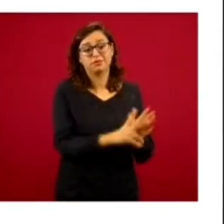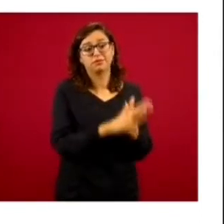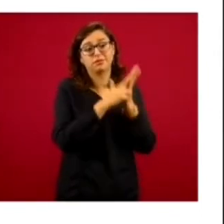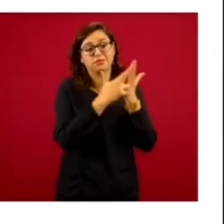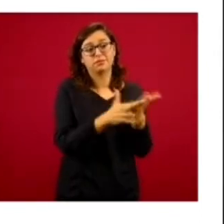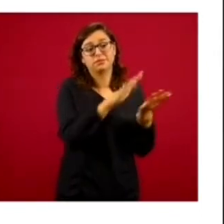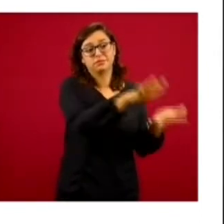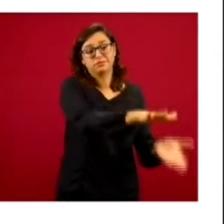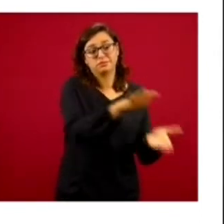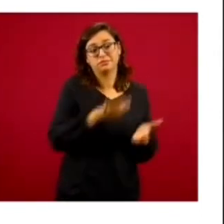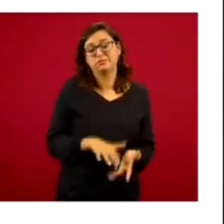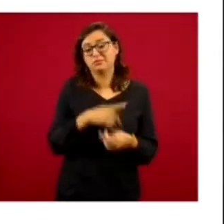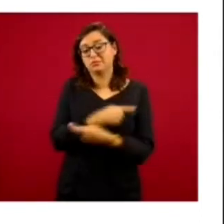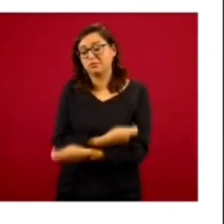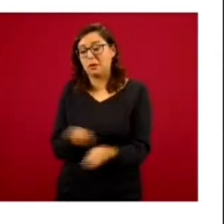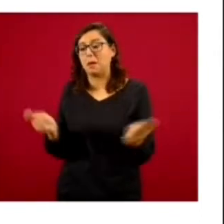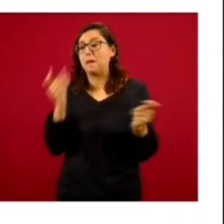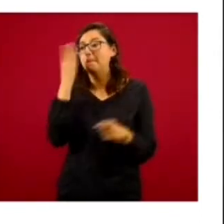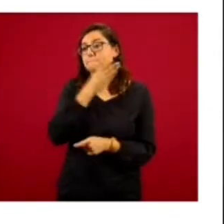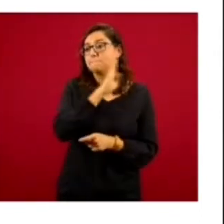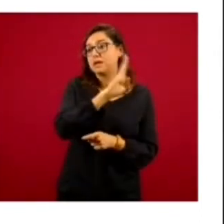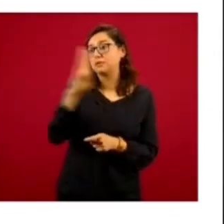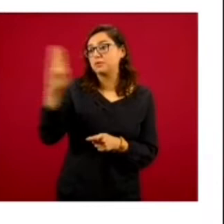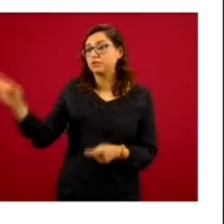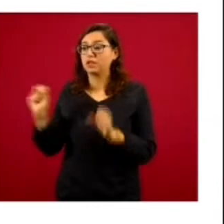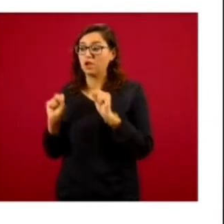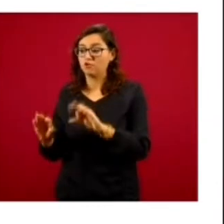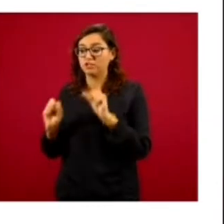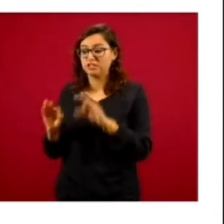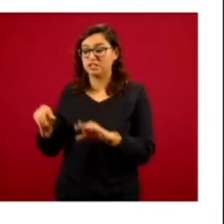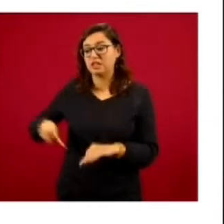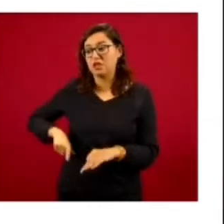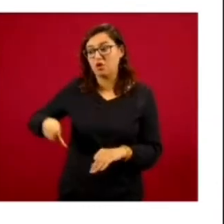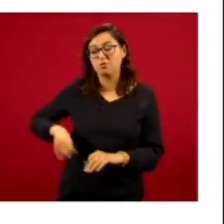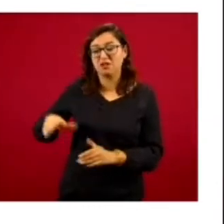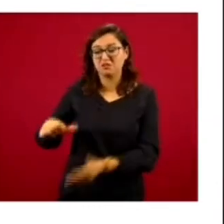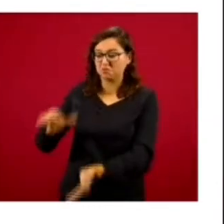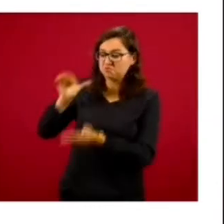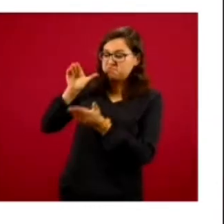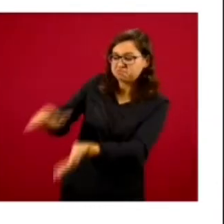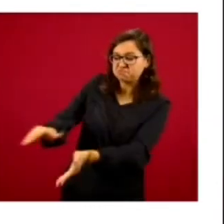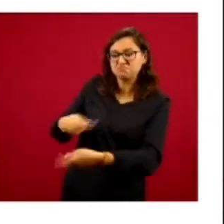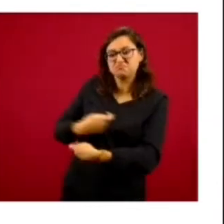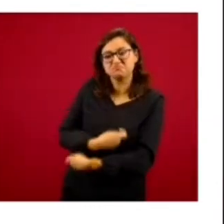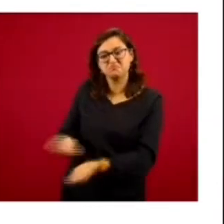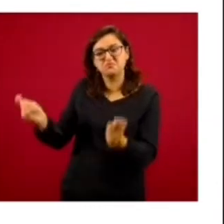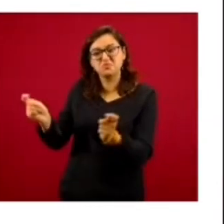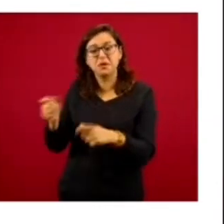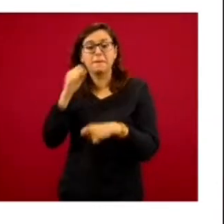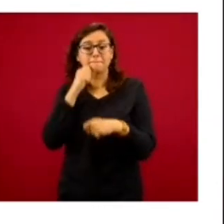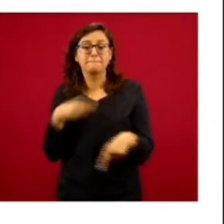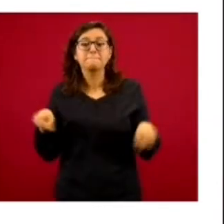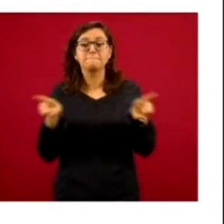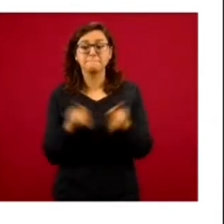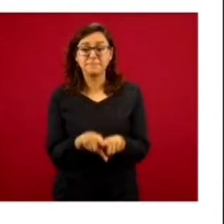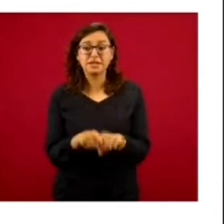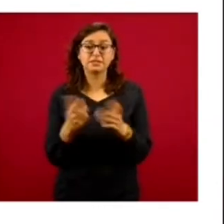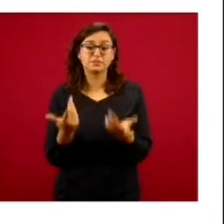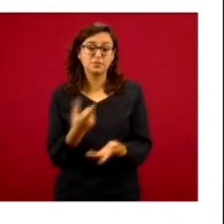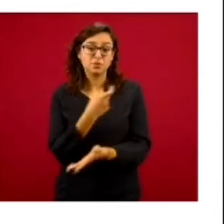distribuirla en bibliotecas y en las oficinas públicas. También hay la compra de libros de